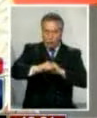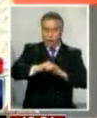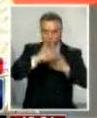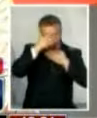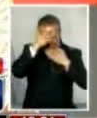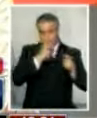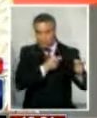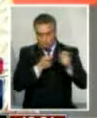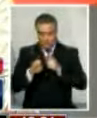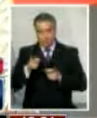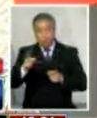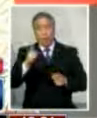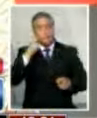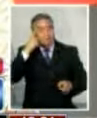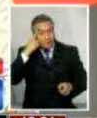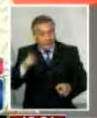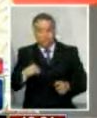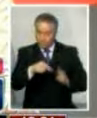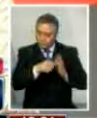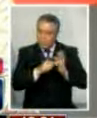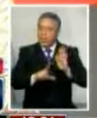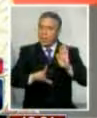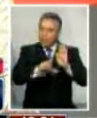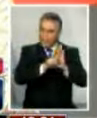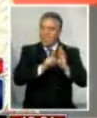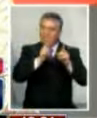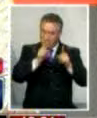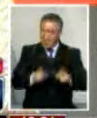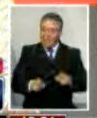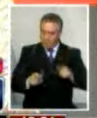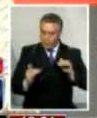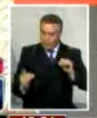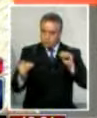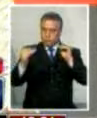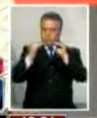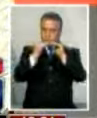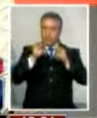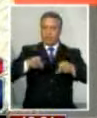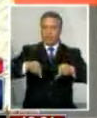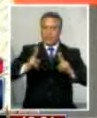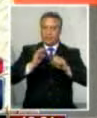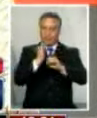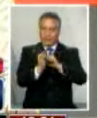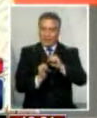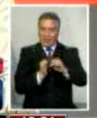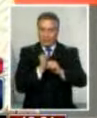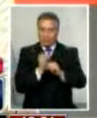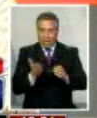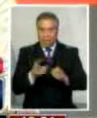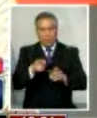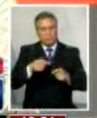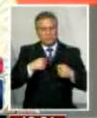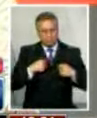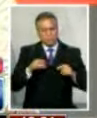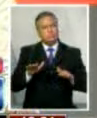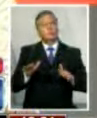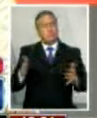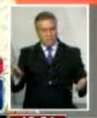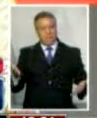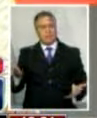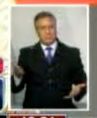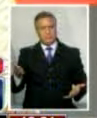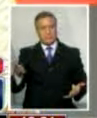sí, esta debe estar de acuerdo con el derecho internacional. Y sorprende, por ejemplo, que